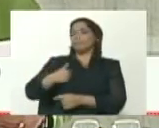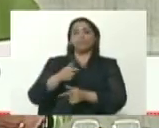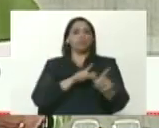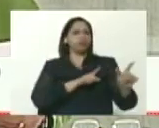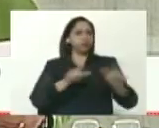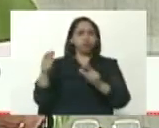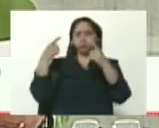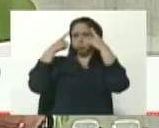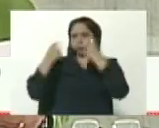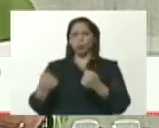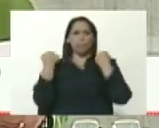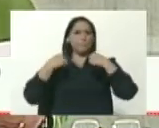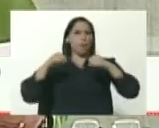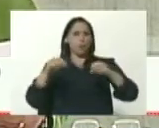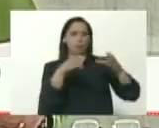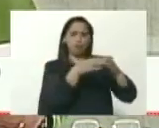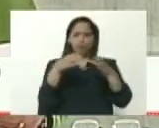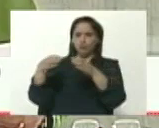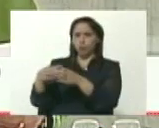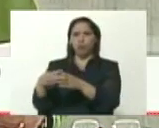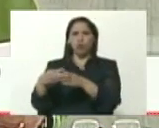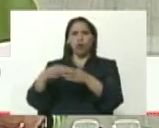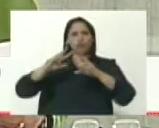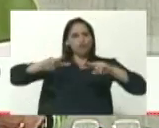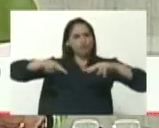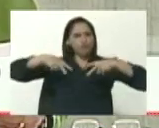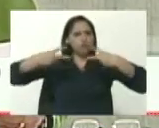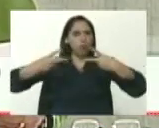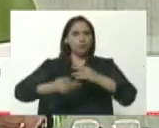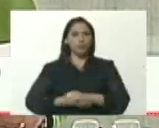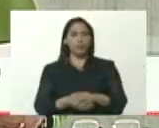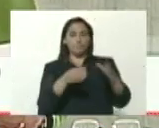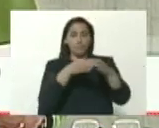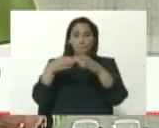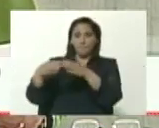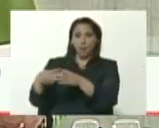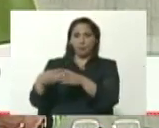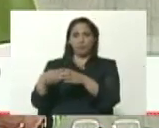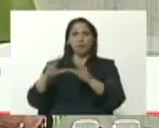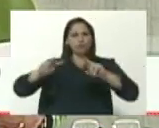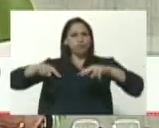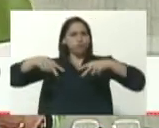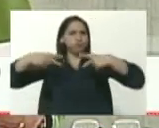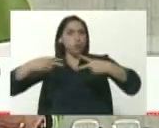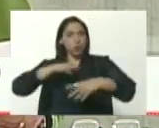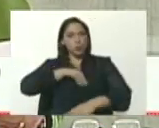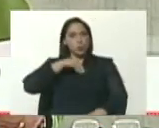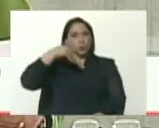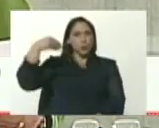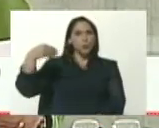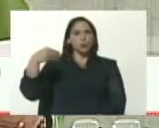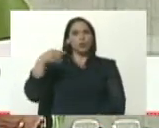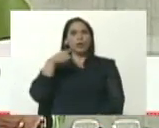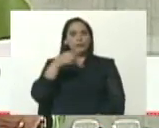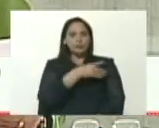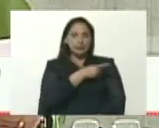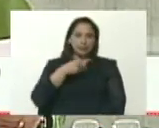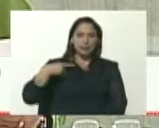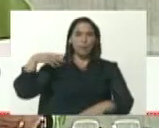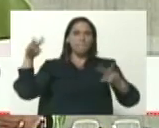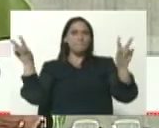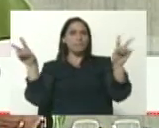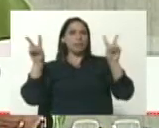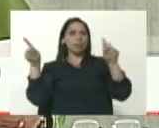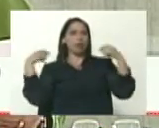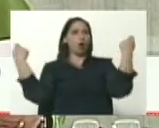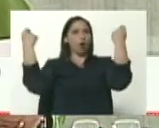Listos, preparados, organizados, renovados en la organización, renovados en el espíritu y en el deseo de victoria.